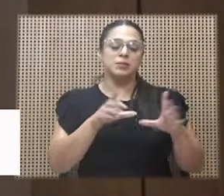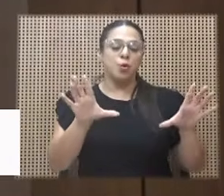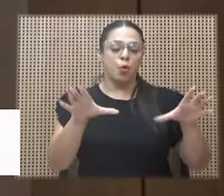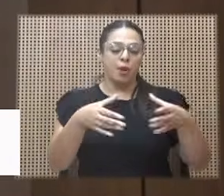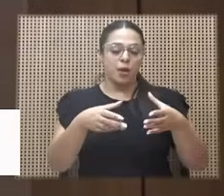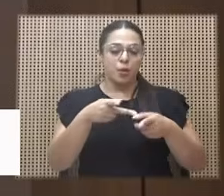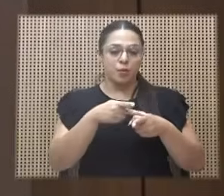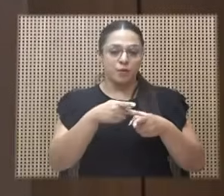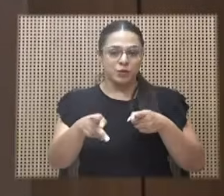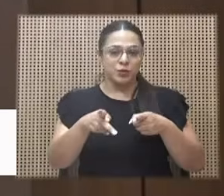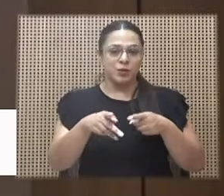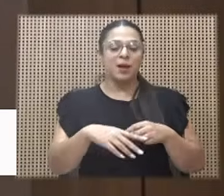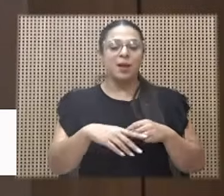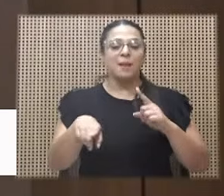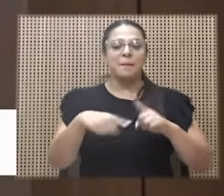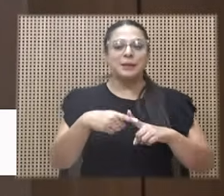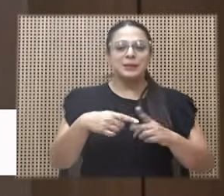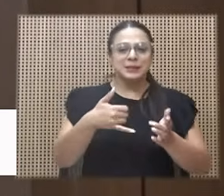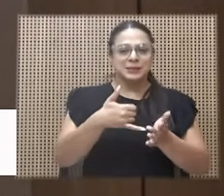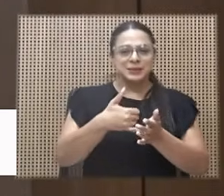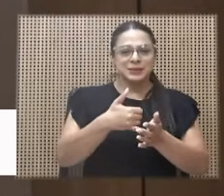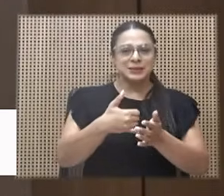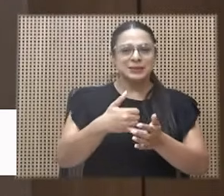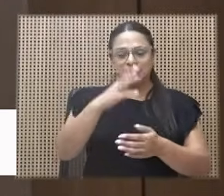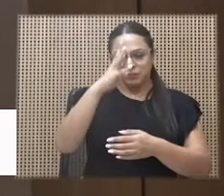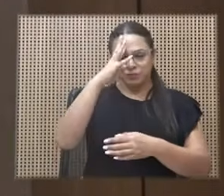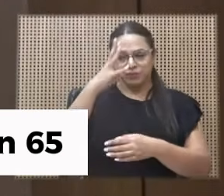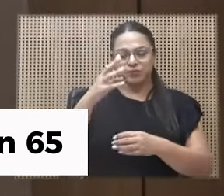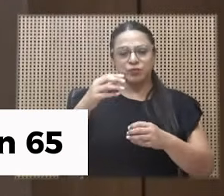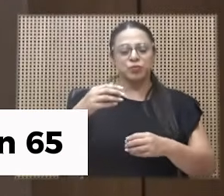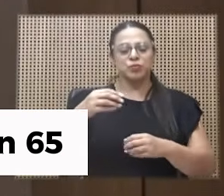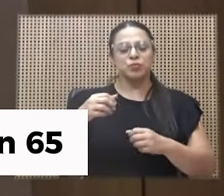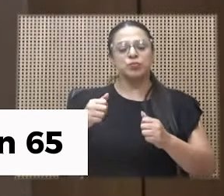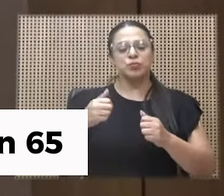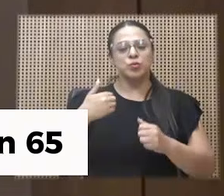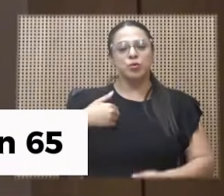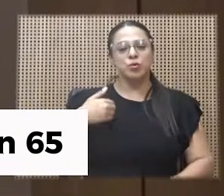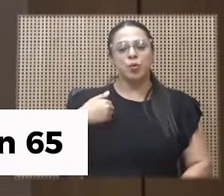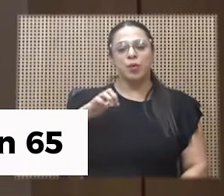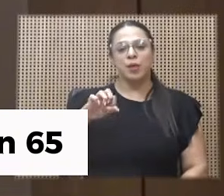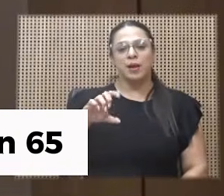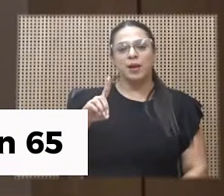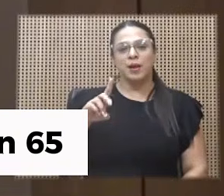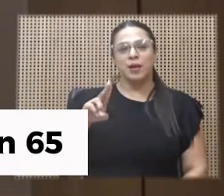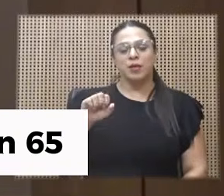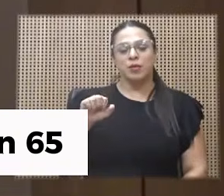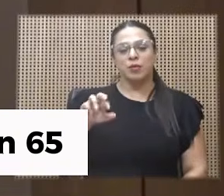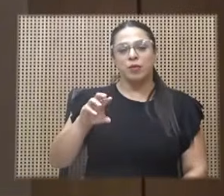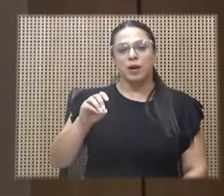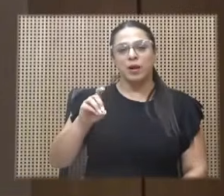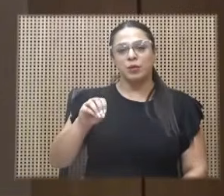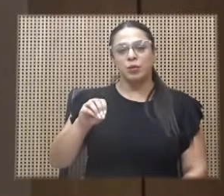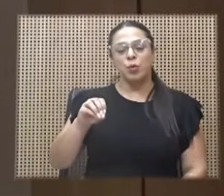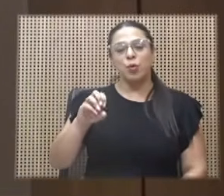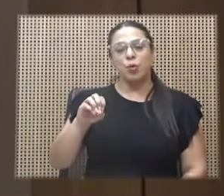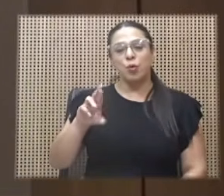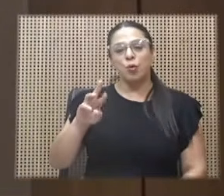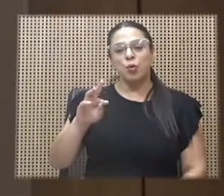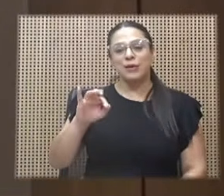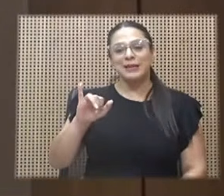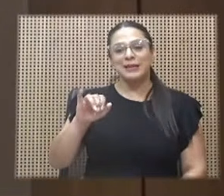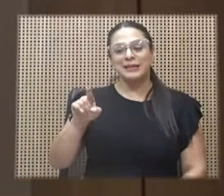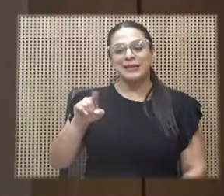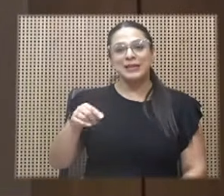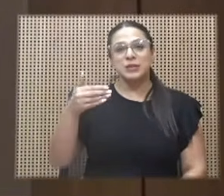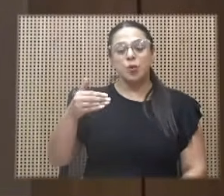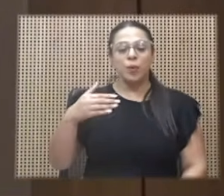aquellas entelequias creadas por don Eduardo Ortiz cuando creó la Liga de la Caña ya en el 65, y muy